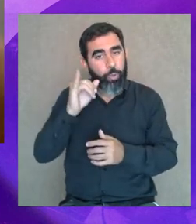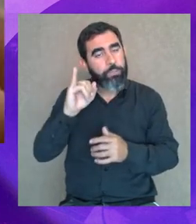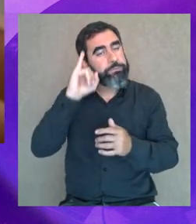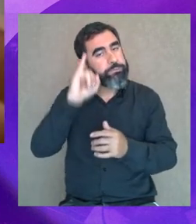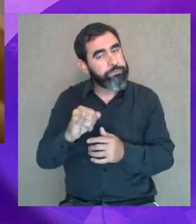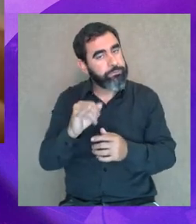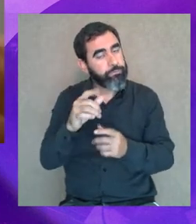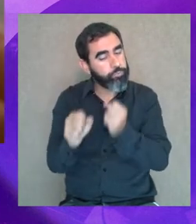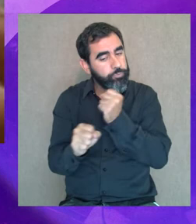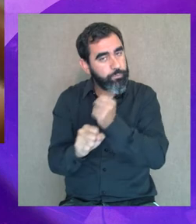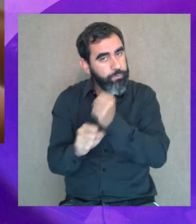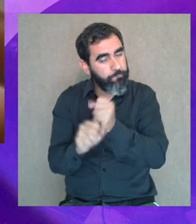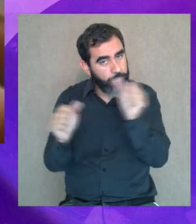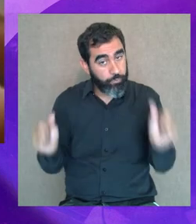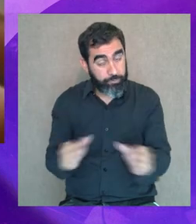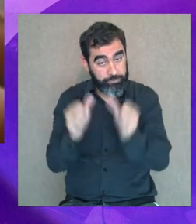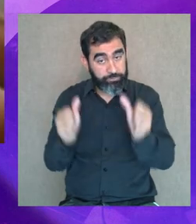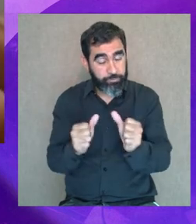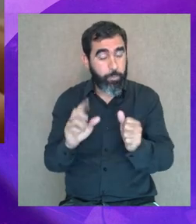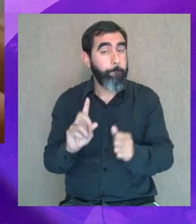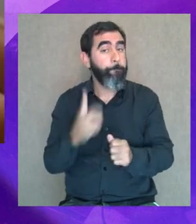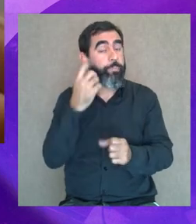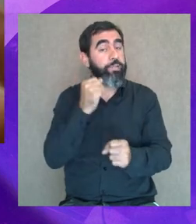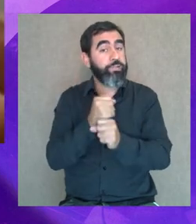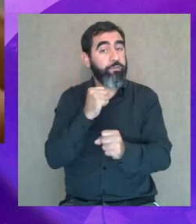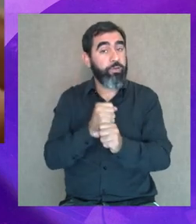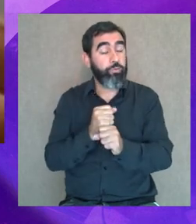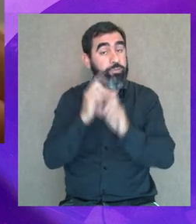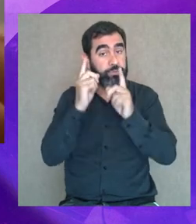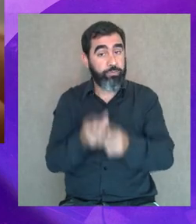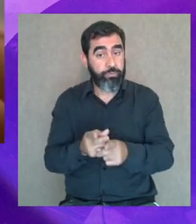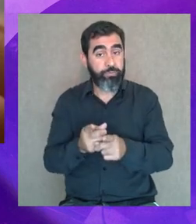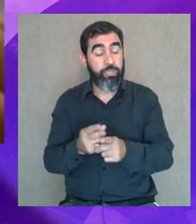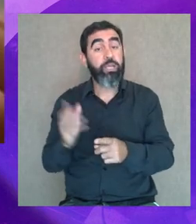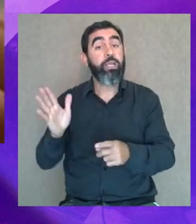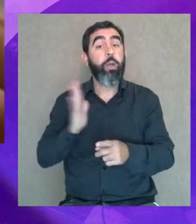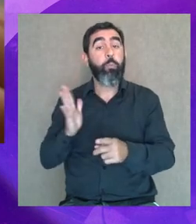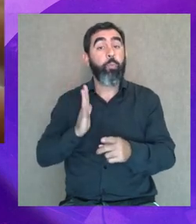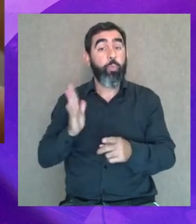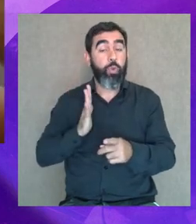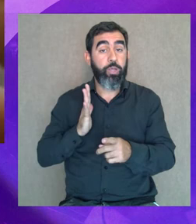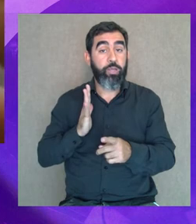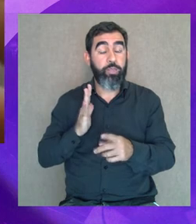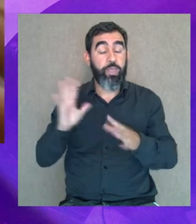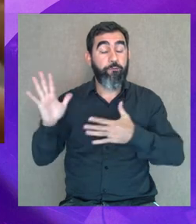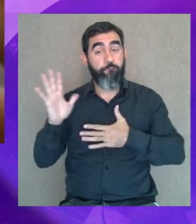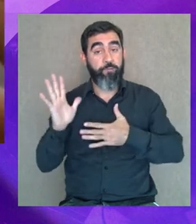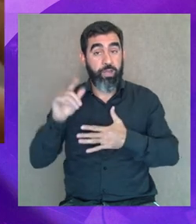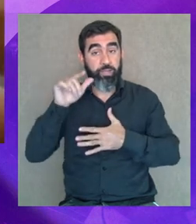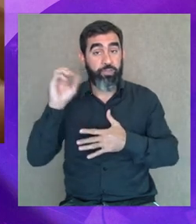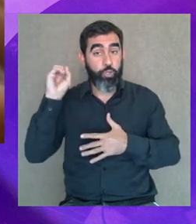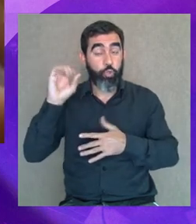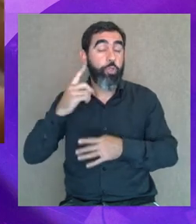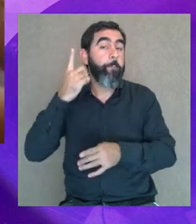que ahí sí hubo que hacer con un trabajo el primer trabajo sucedido también fue que las mujeres dentro del cuerpo bailen